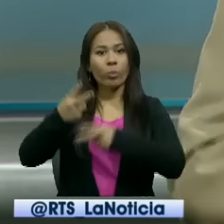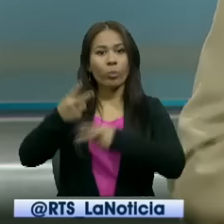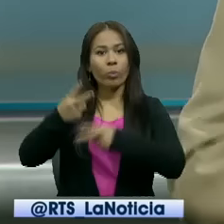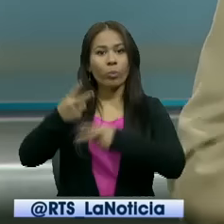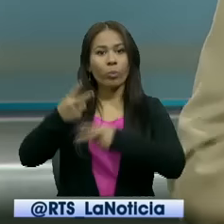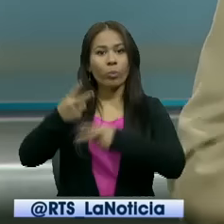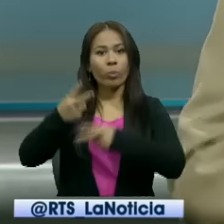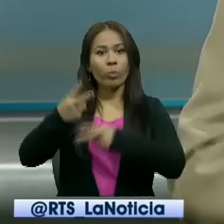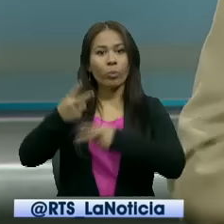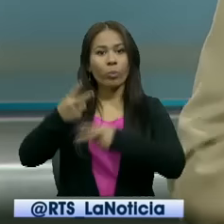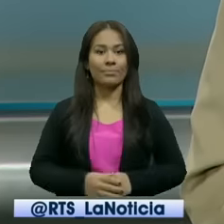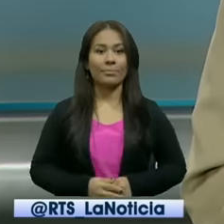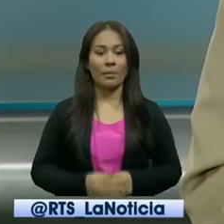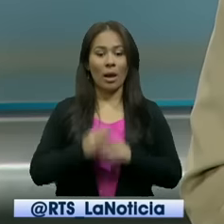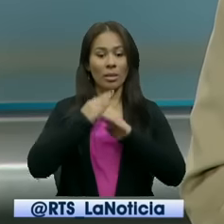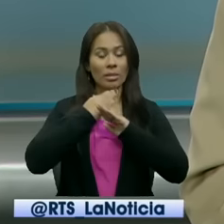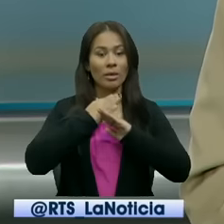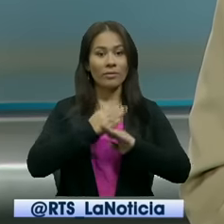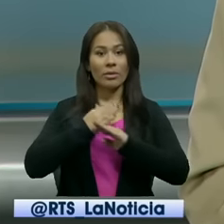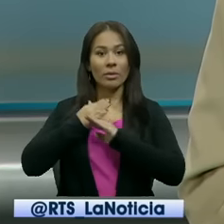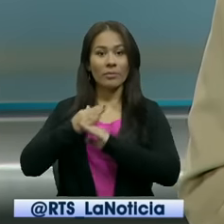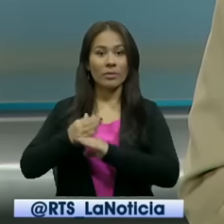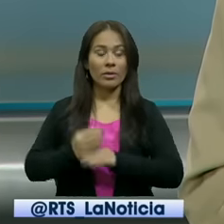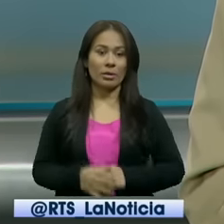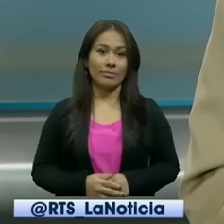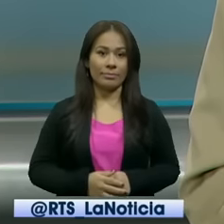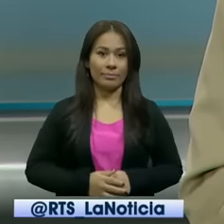cuidarla. Protégela.